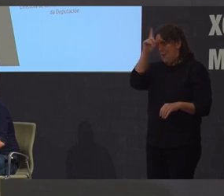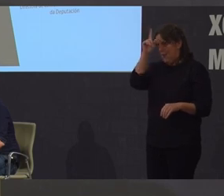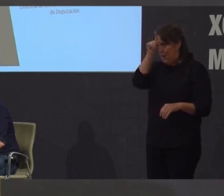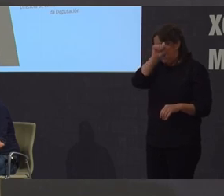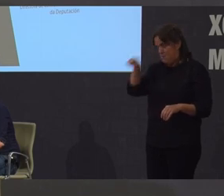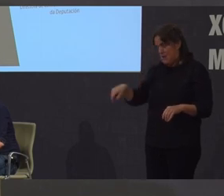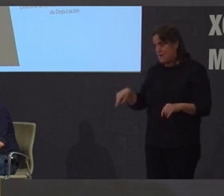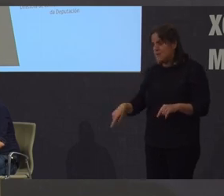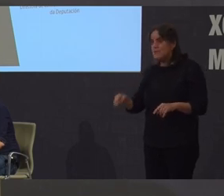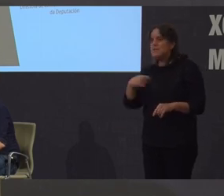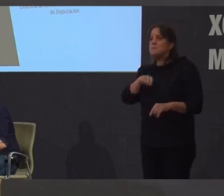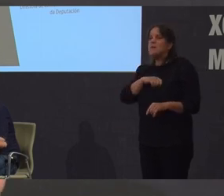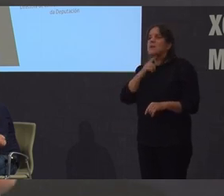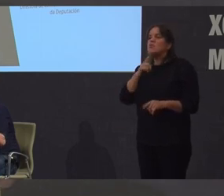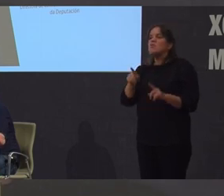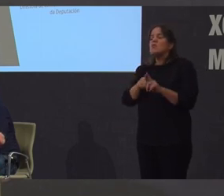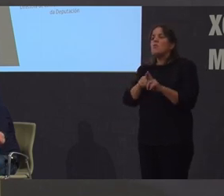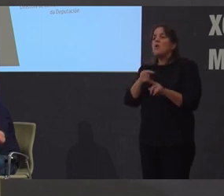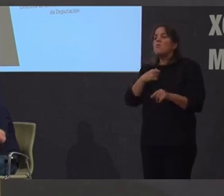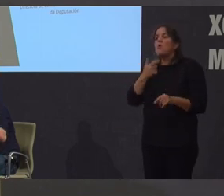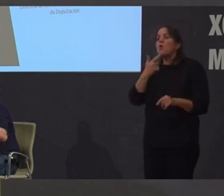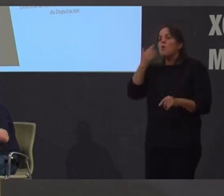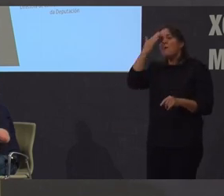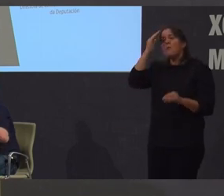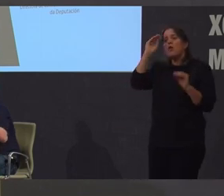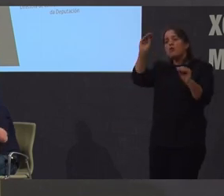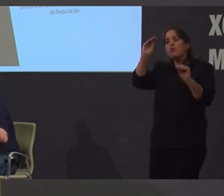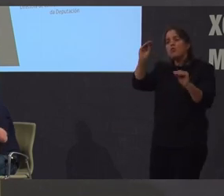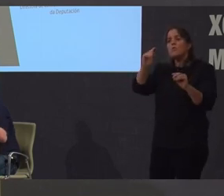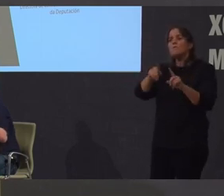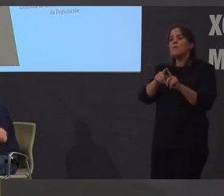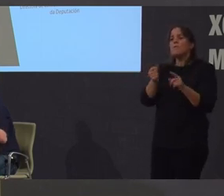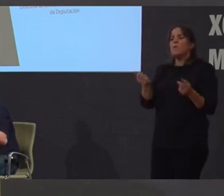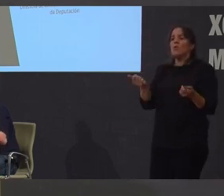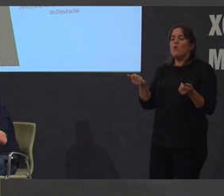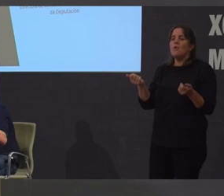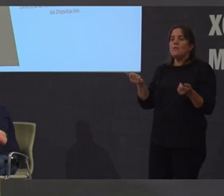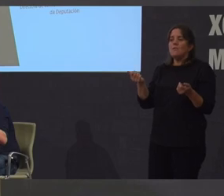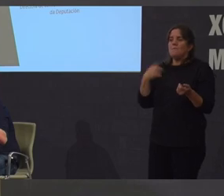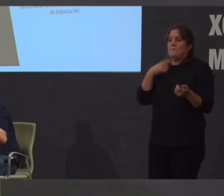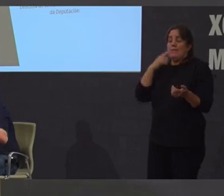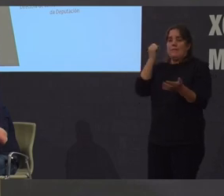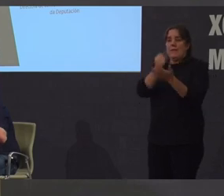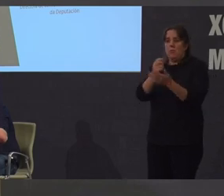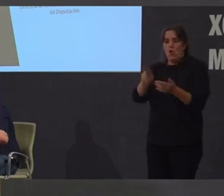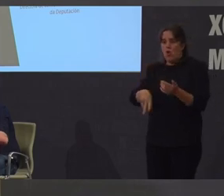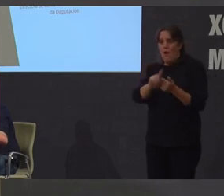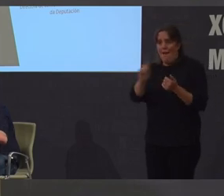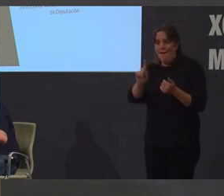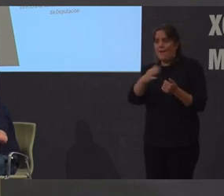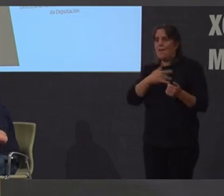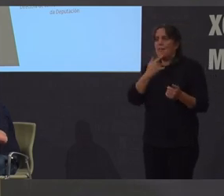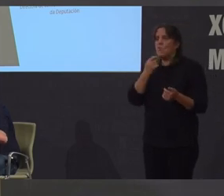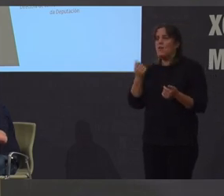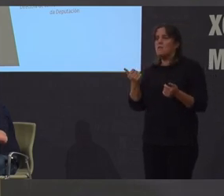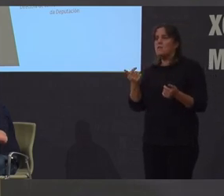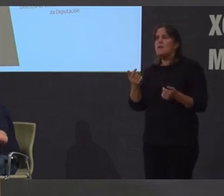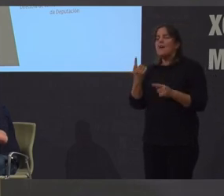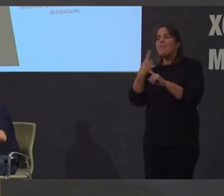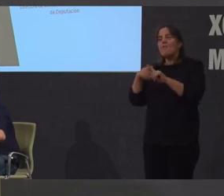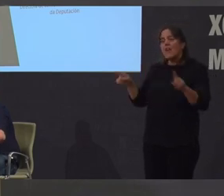memoria que hubo en Alemania, porque nos puede servir de espejo, pero teniendo en cuenta las diferencias, similitudes y